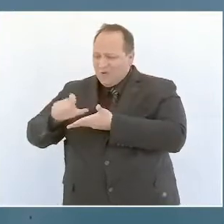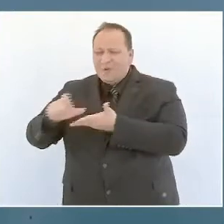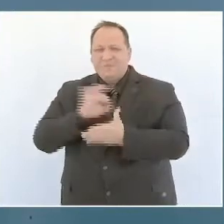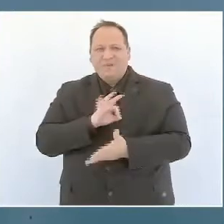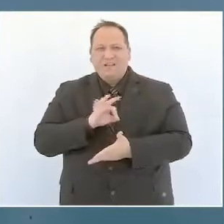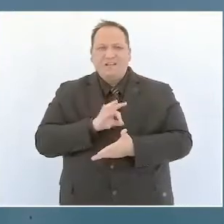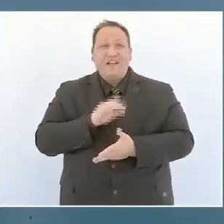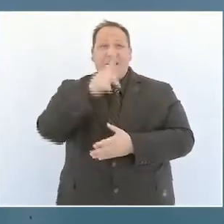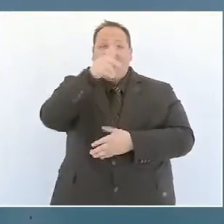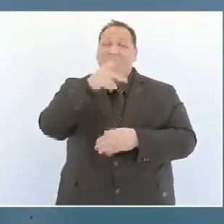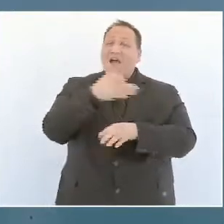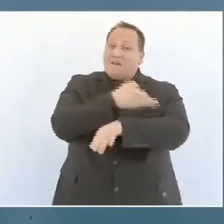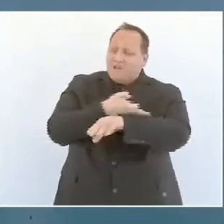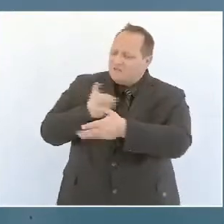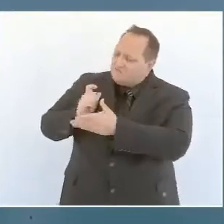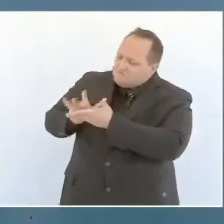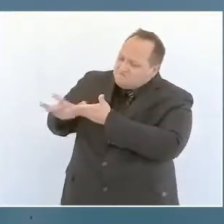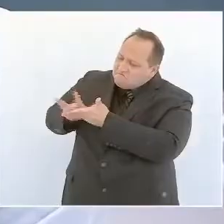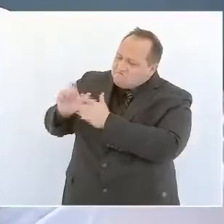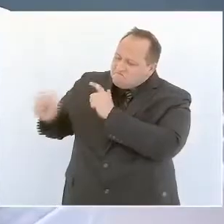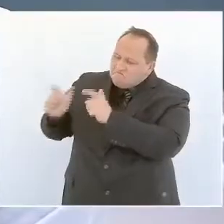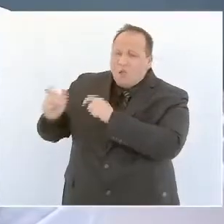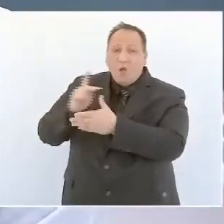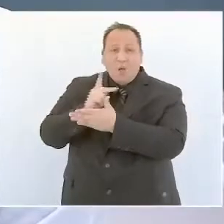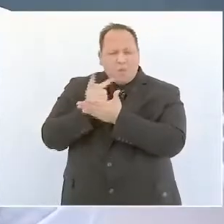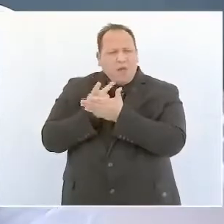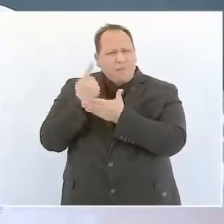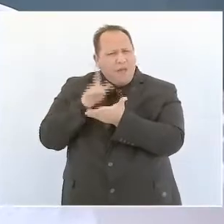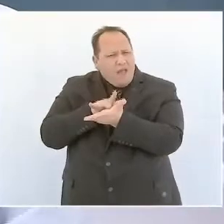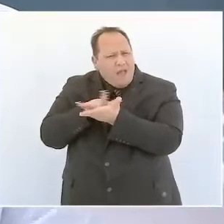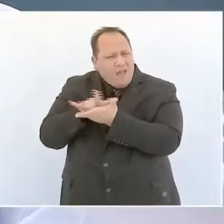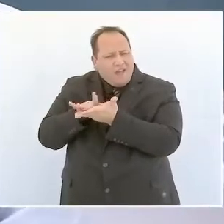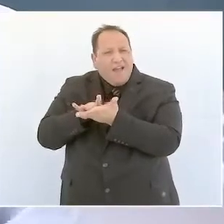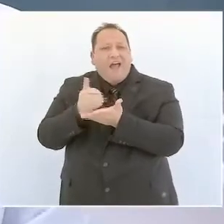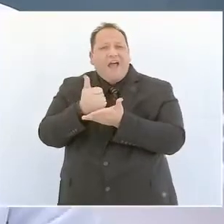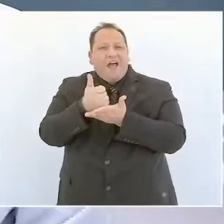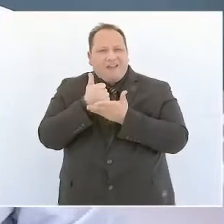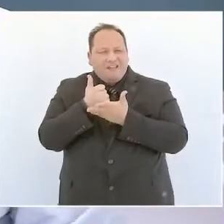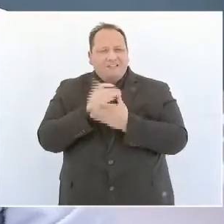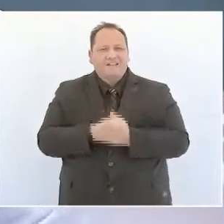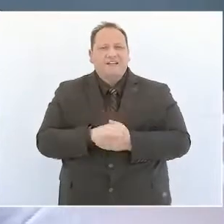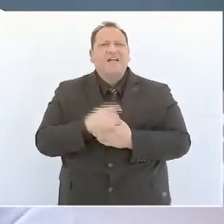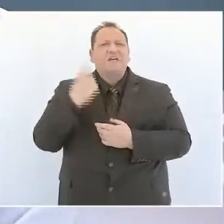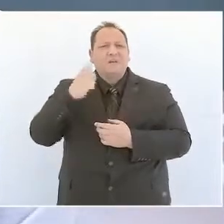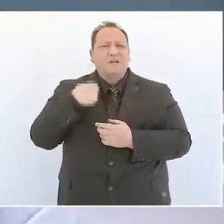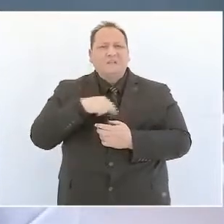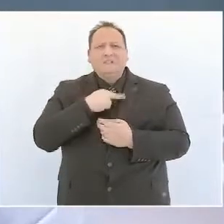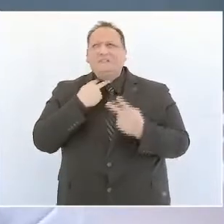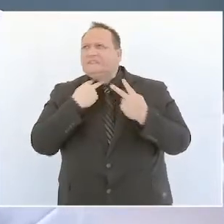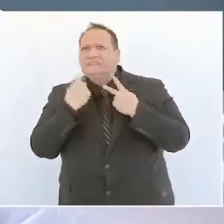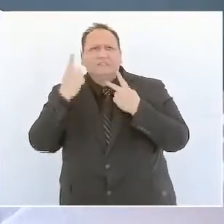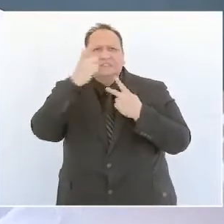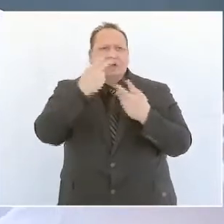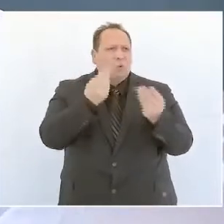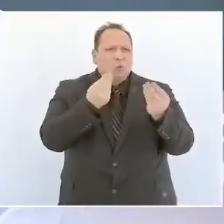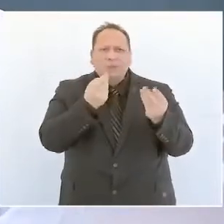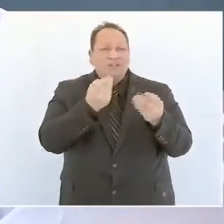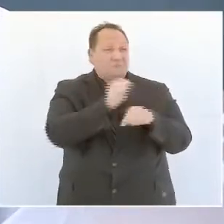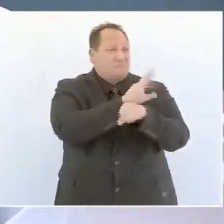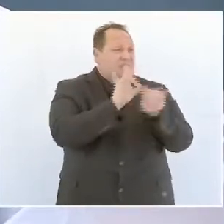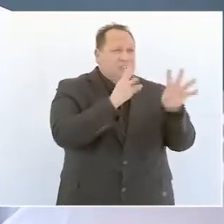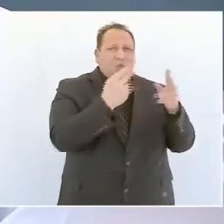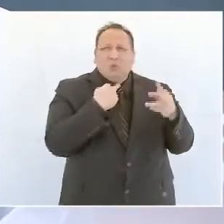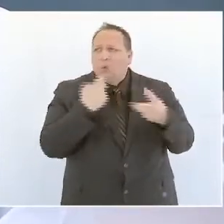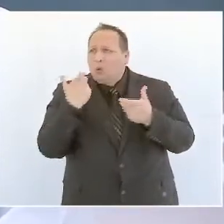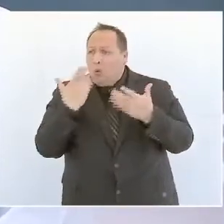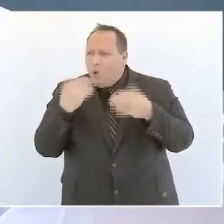Esas remesas con estos programas de apoyo nos han permitido enfrentar la crisis desatada por la